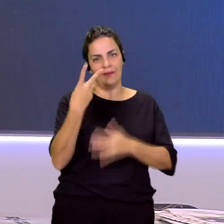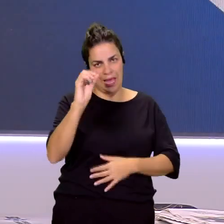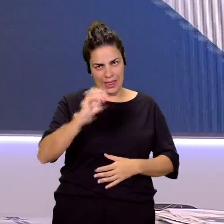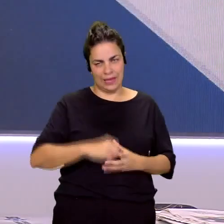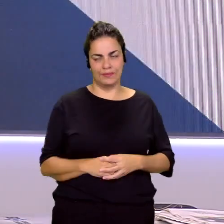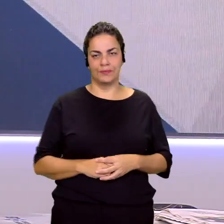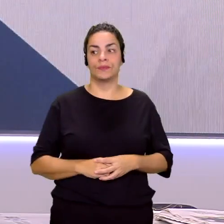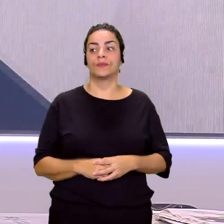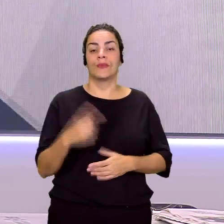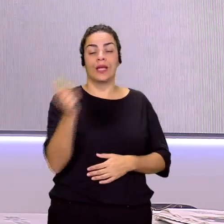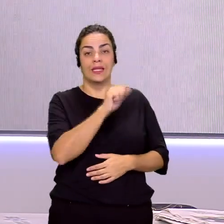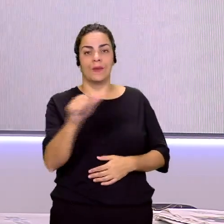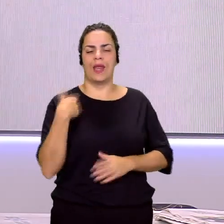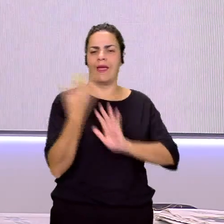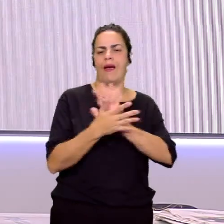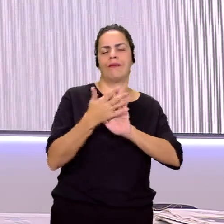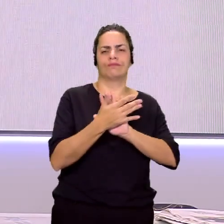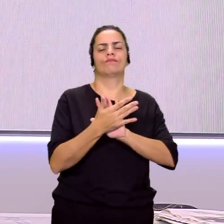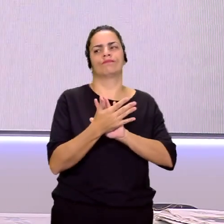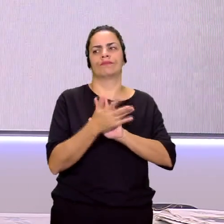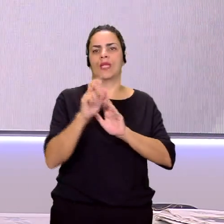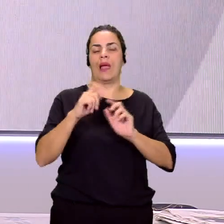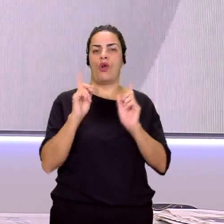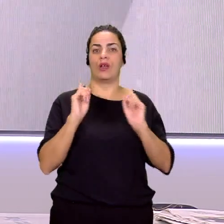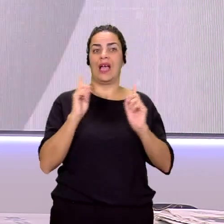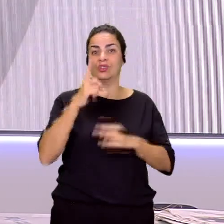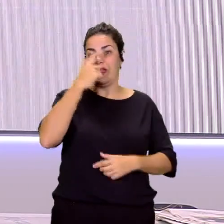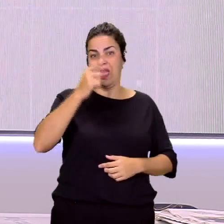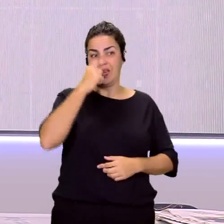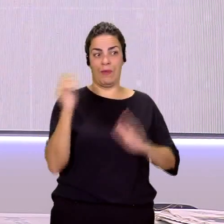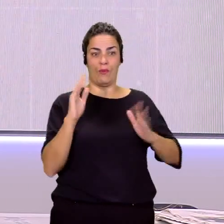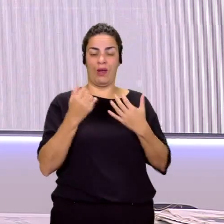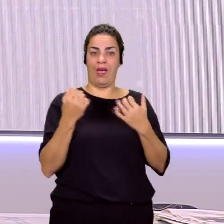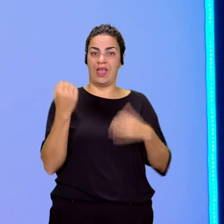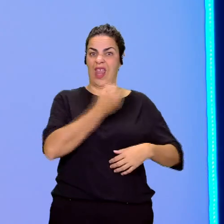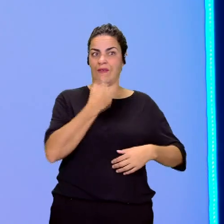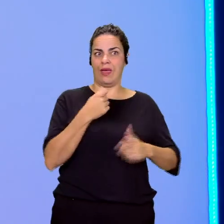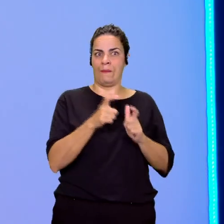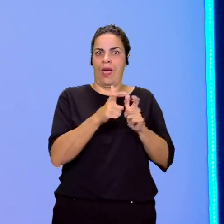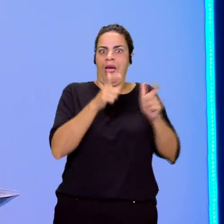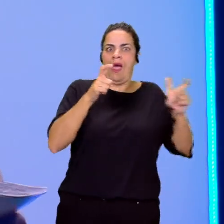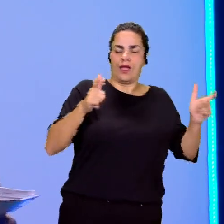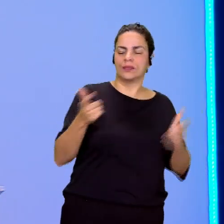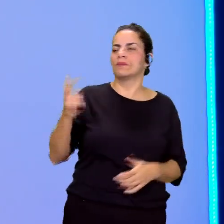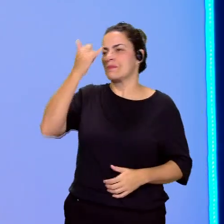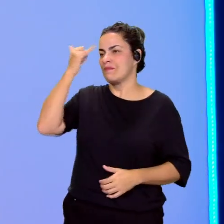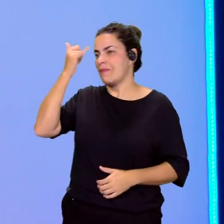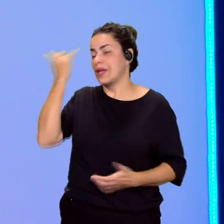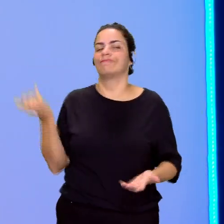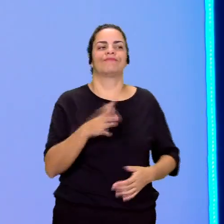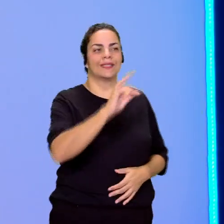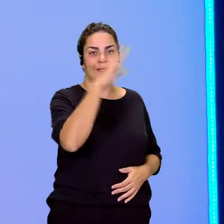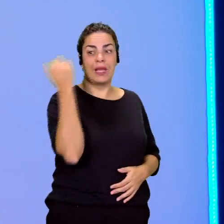Esta semana hemos hablado del aumento de los casos de gripe durante las Navidades. María. Sí, Pilar, muchos casos de gripe